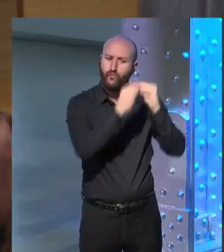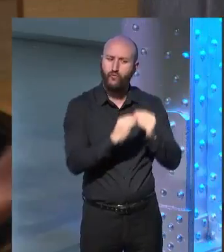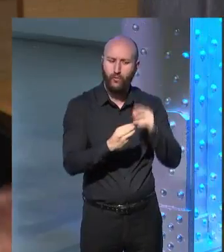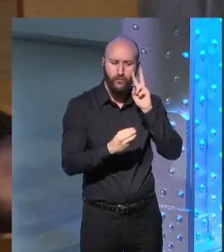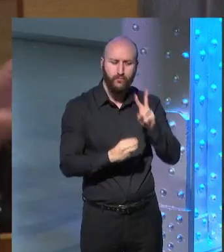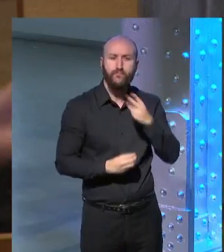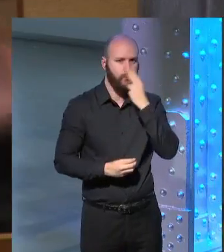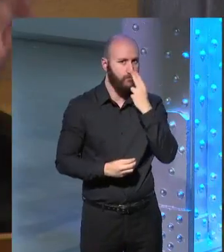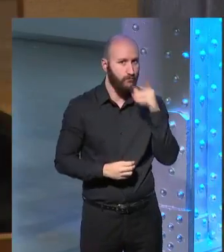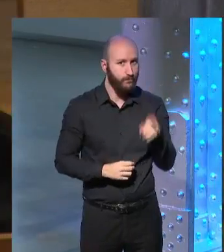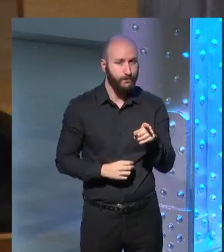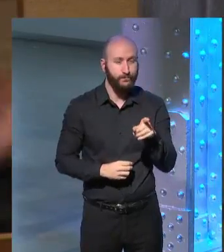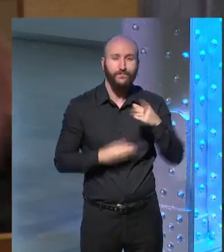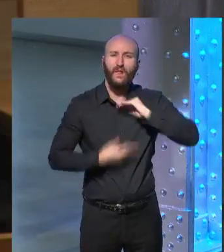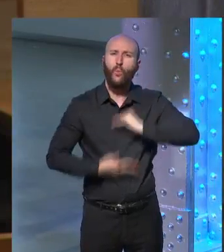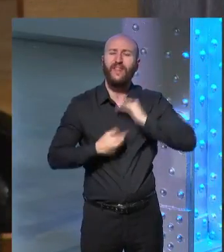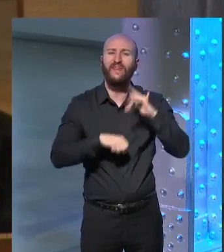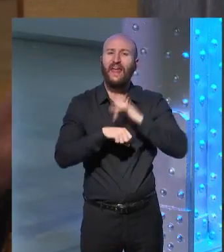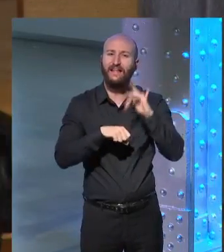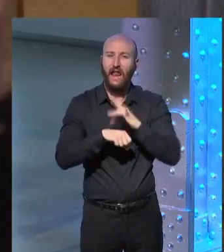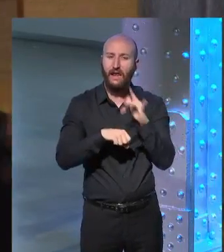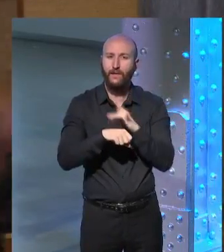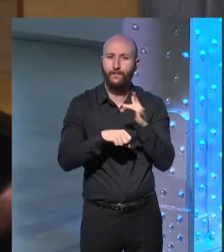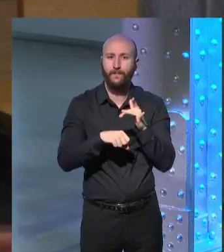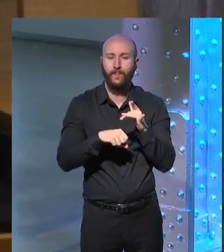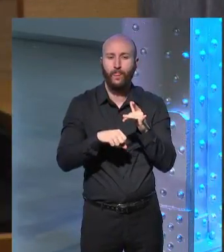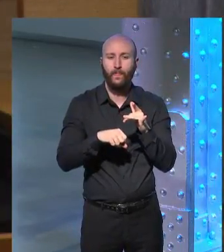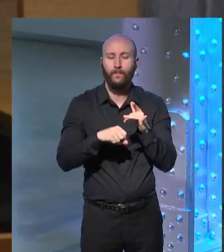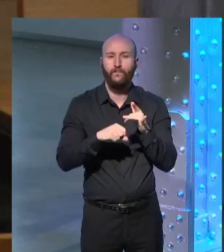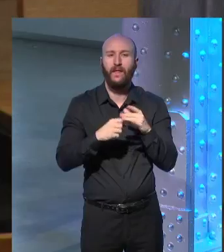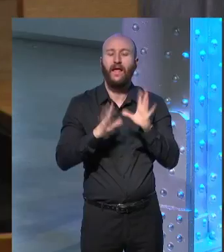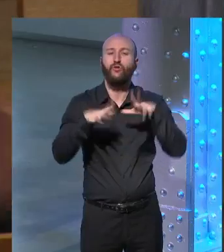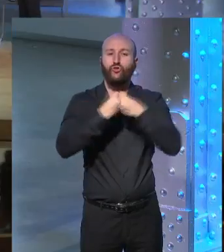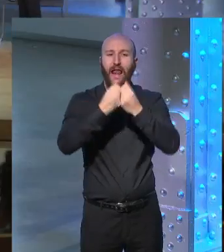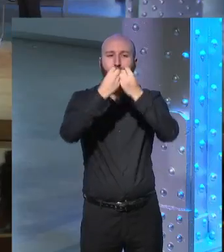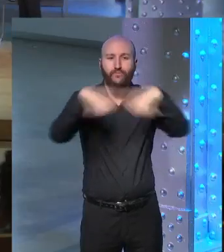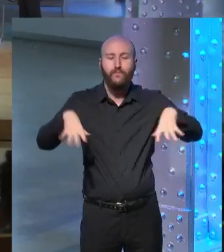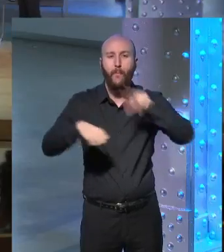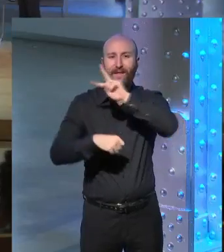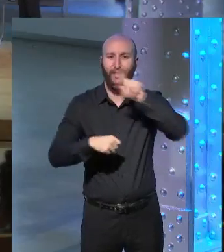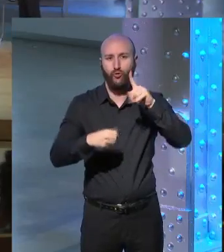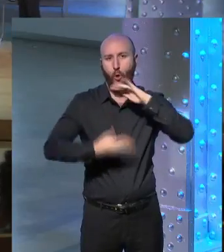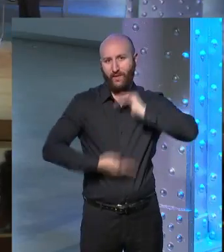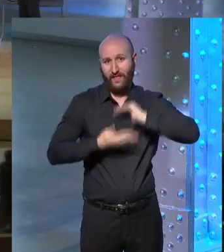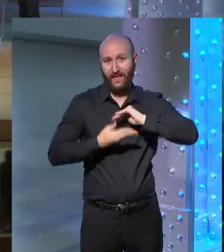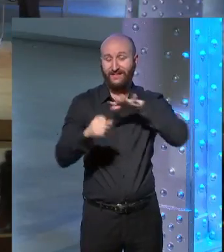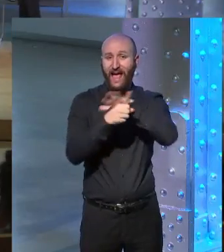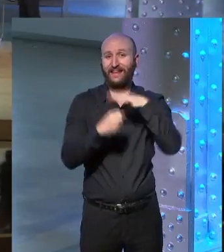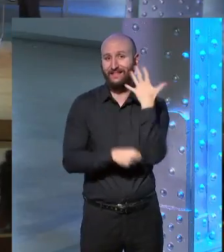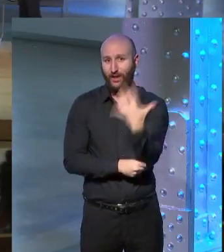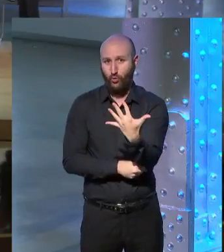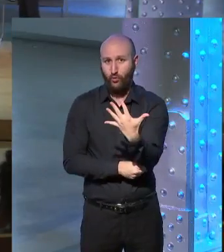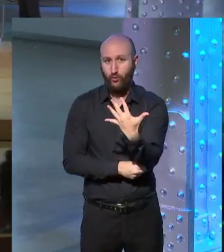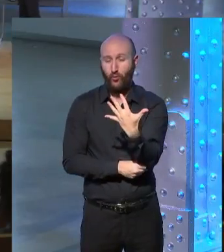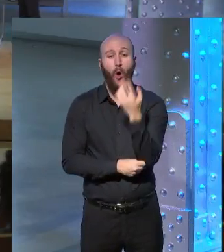interesante, donde esa competencia digital se subdivide en 21 competencias más, divididas en 5 áreas. Y una de ellas en las que